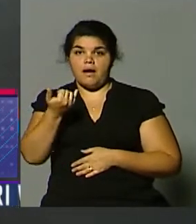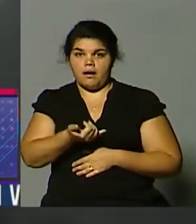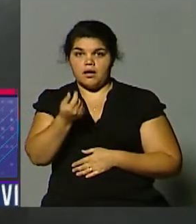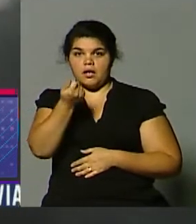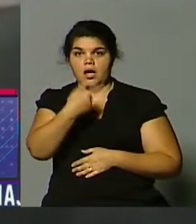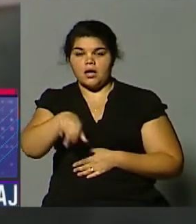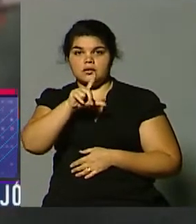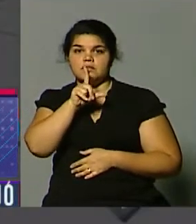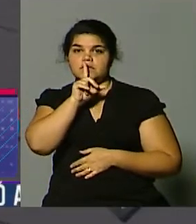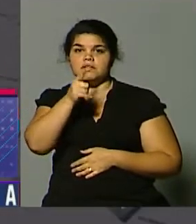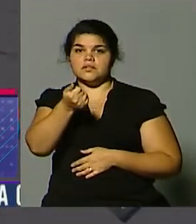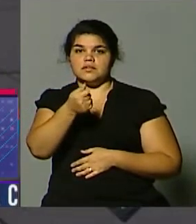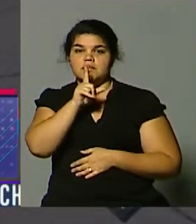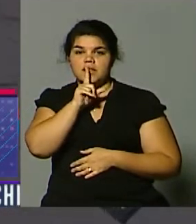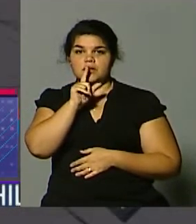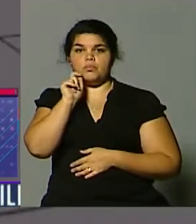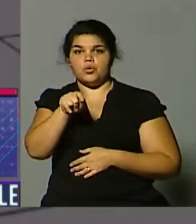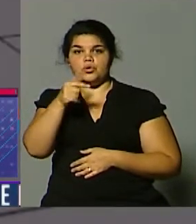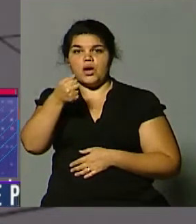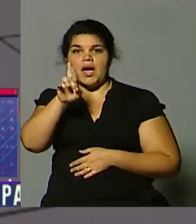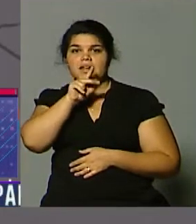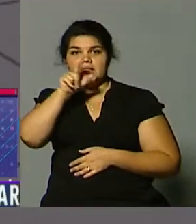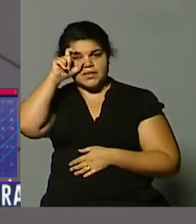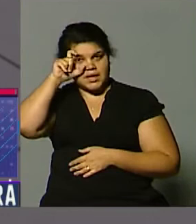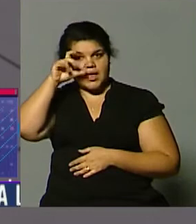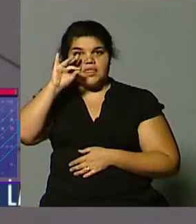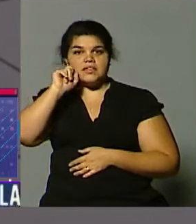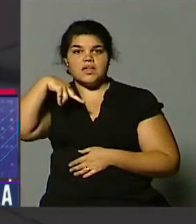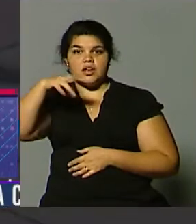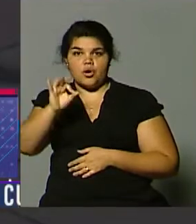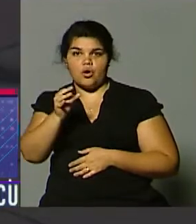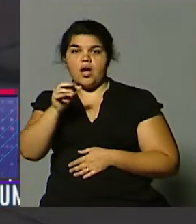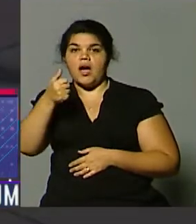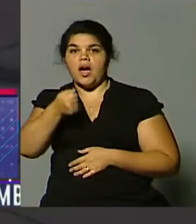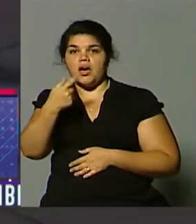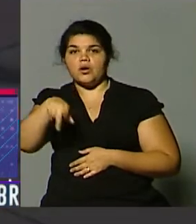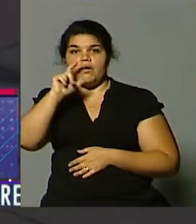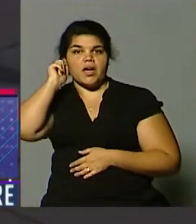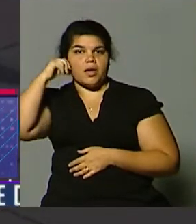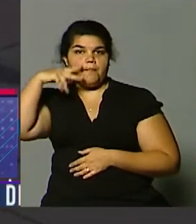es tac.artesydiseño@gmail.com.